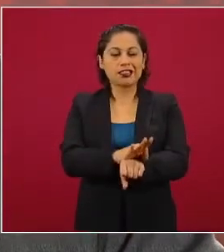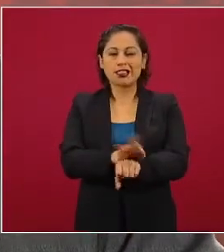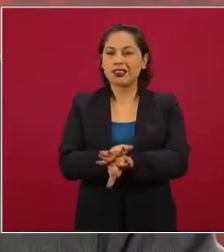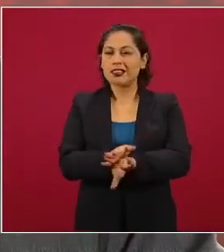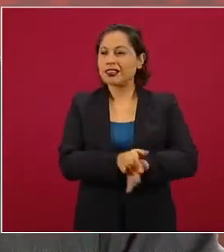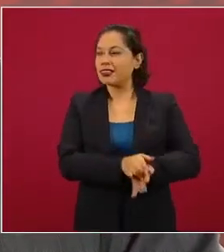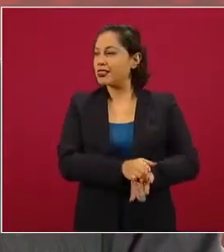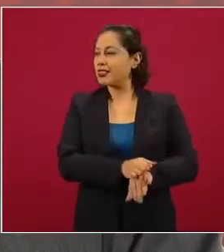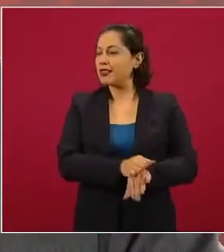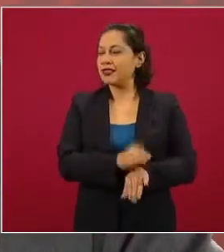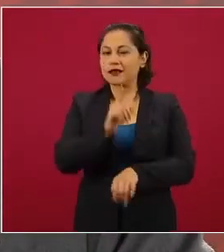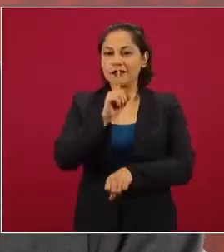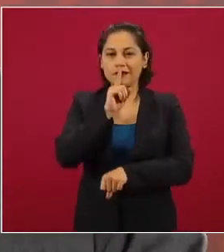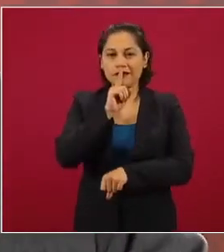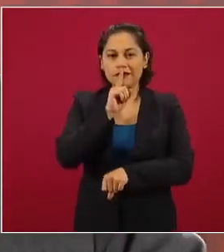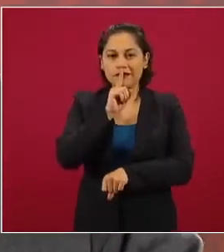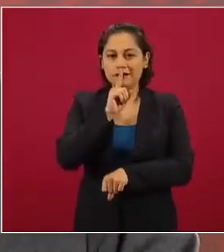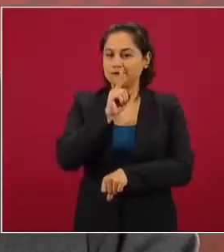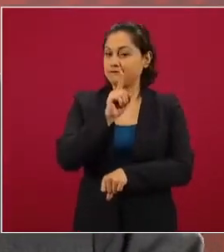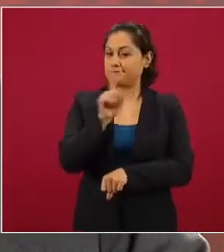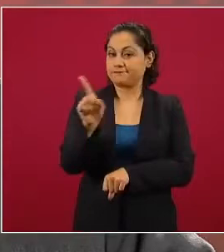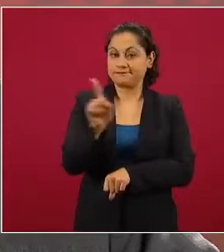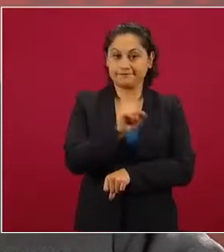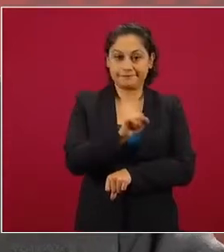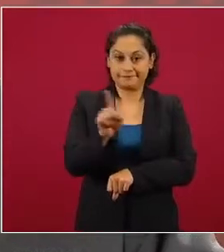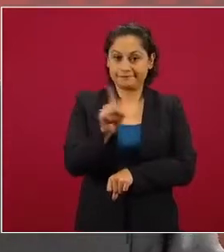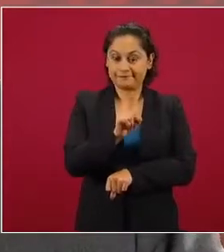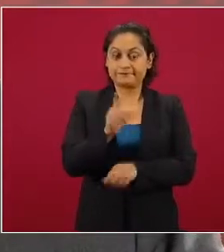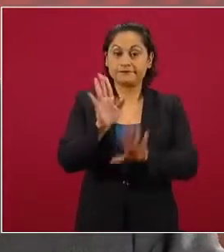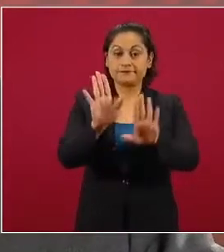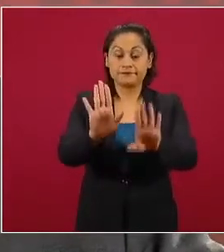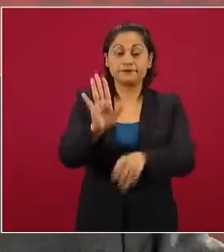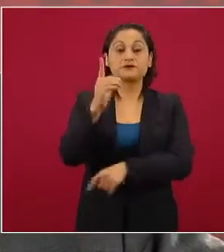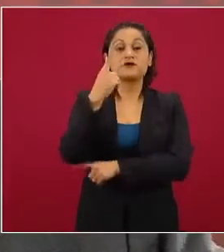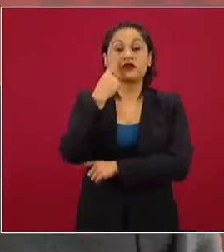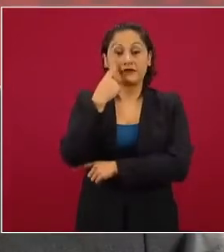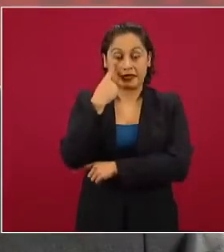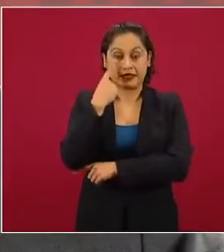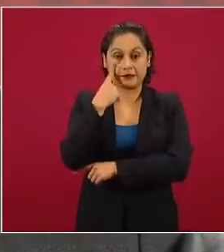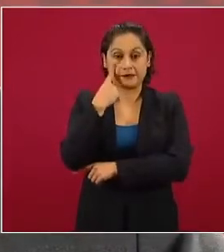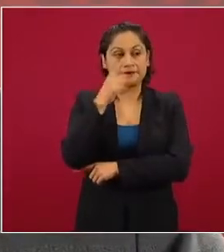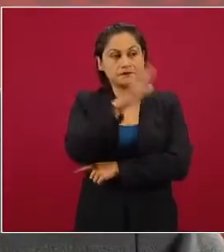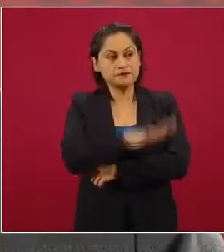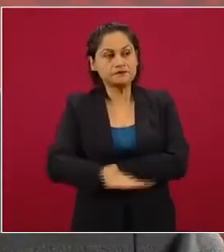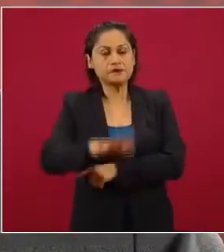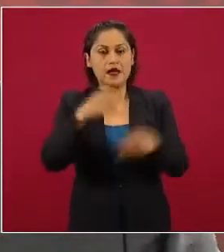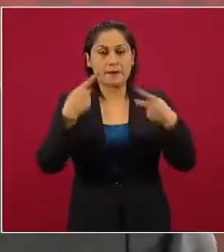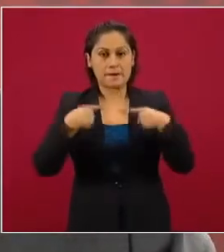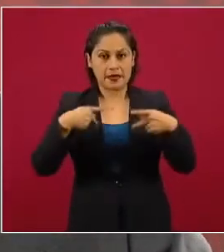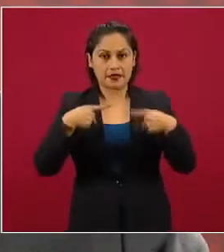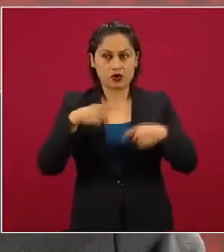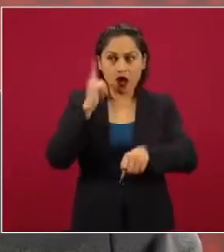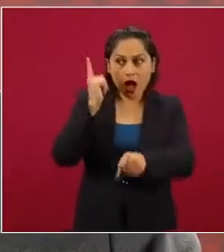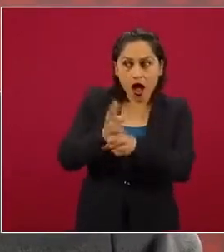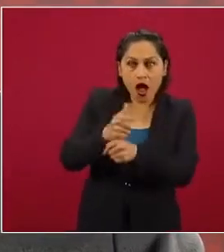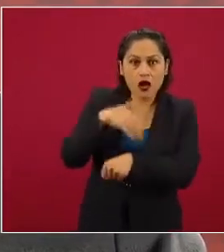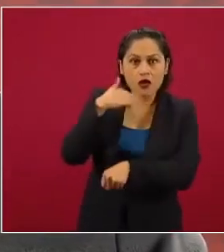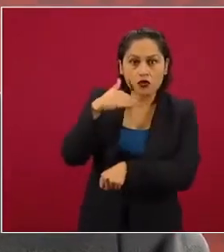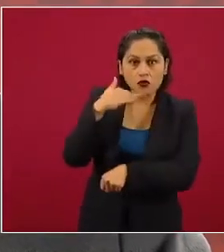encubridores. Si un ciudadano, pero más un servidor público, sabe